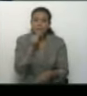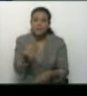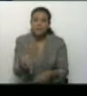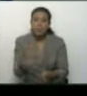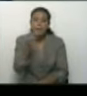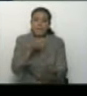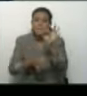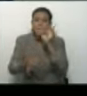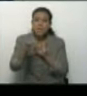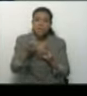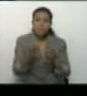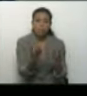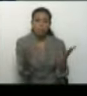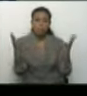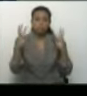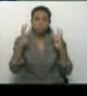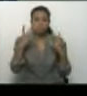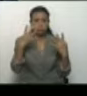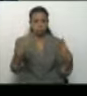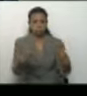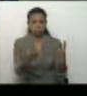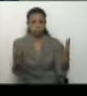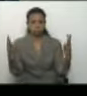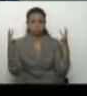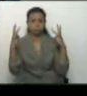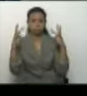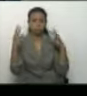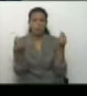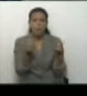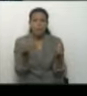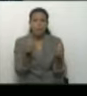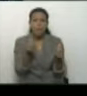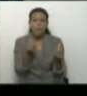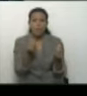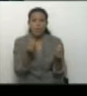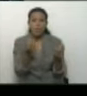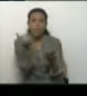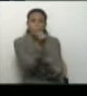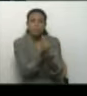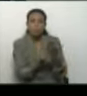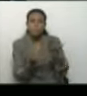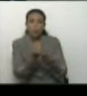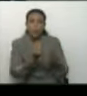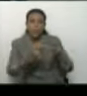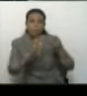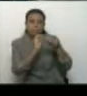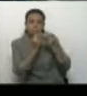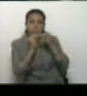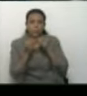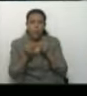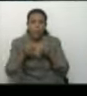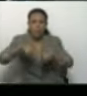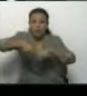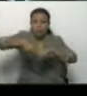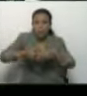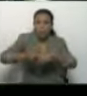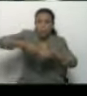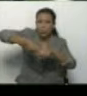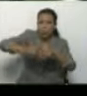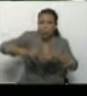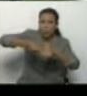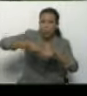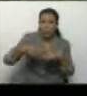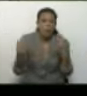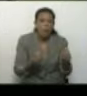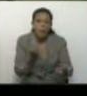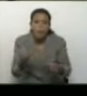explica o le explica a los que nos están viendo cómo se diseñó este robot, cómo funciona y